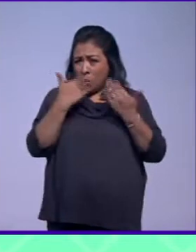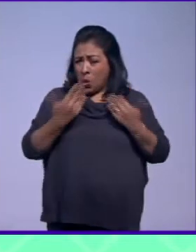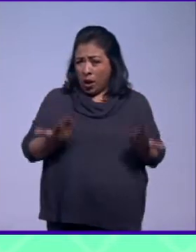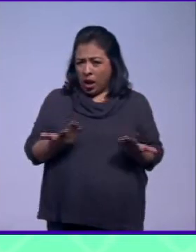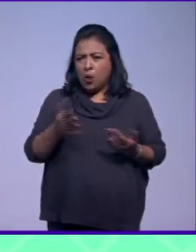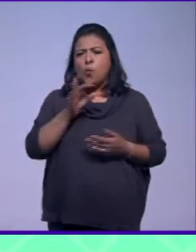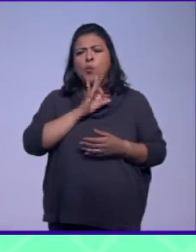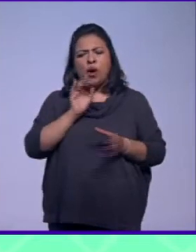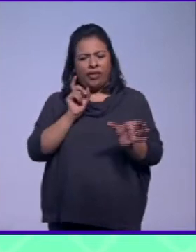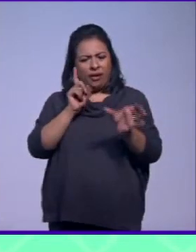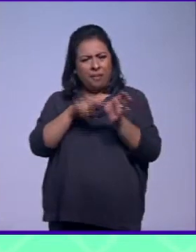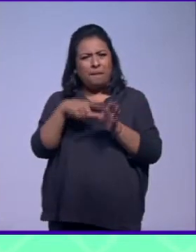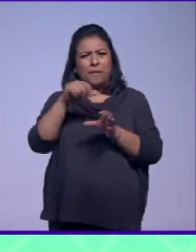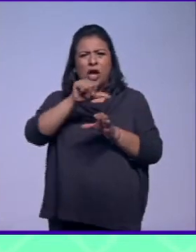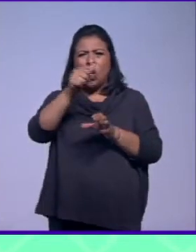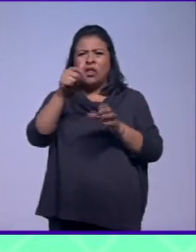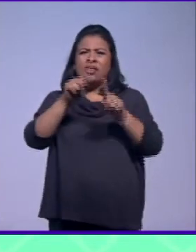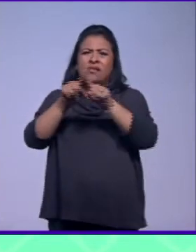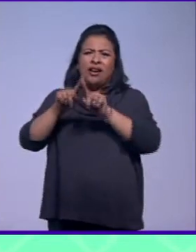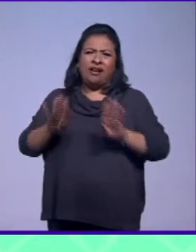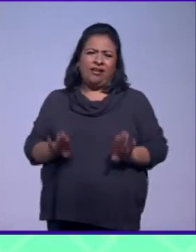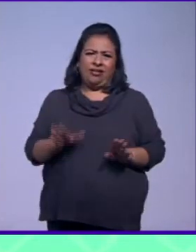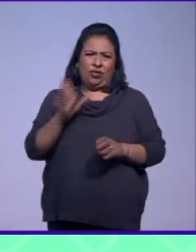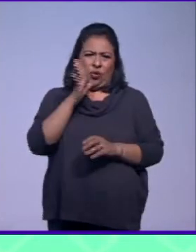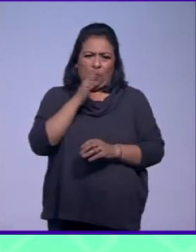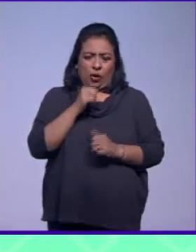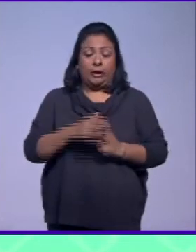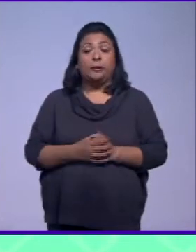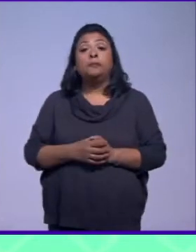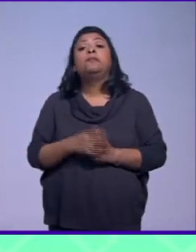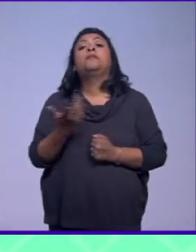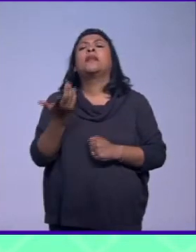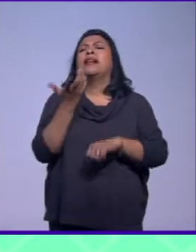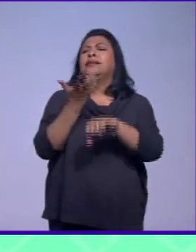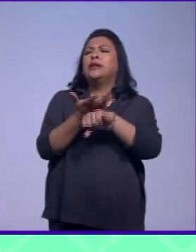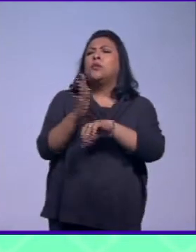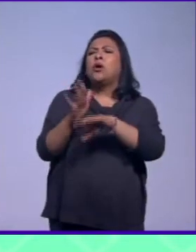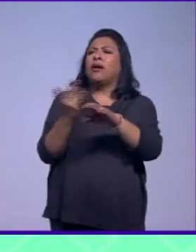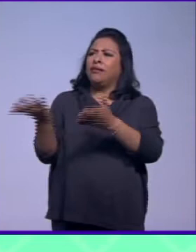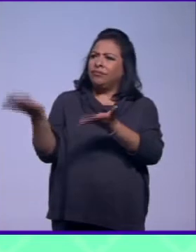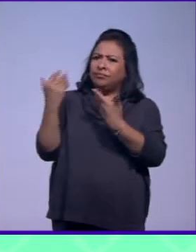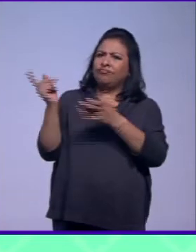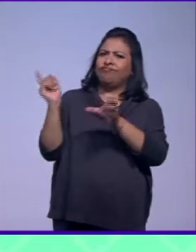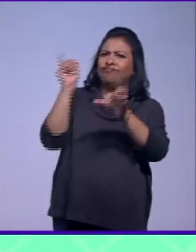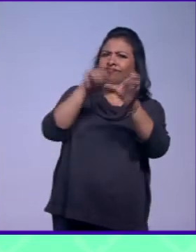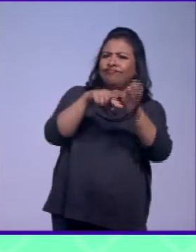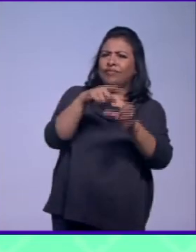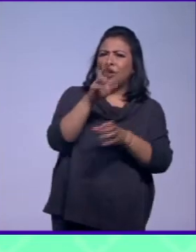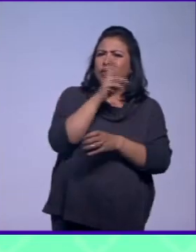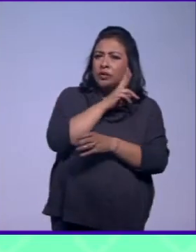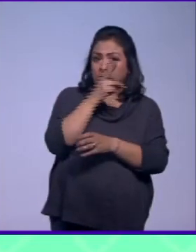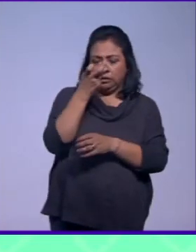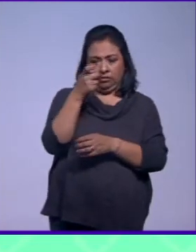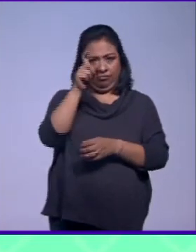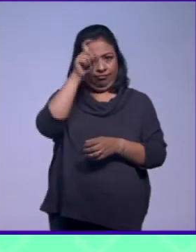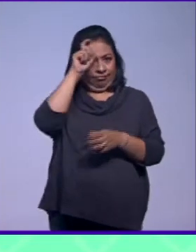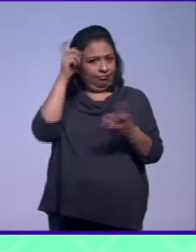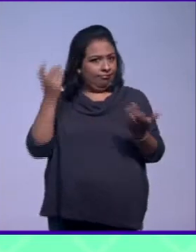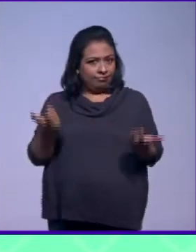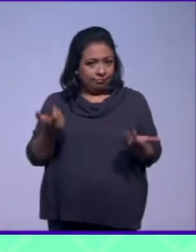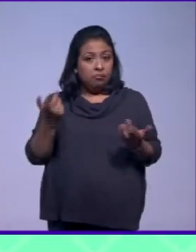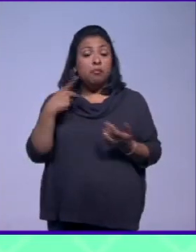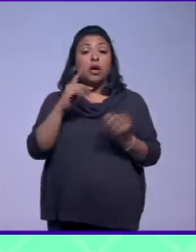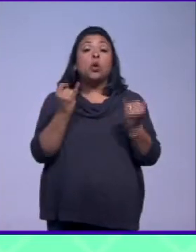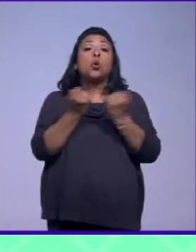podría militar pero no otras características económicas porque eeuu querría tener de regreso a rusia es la gran incógnita pero